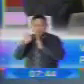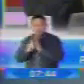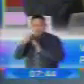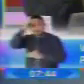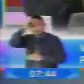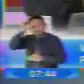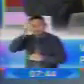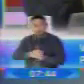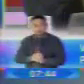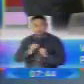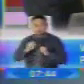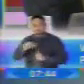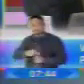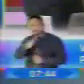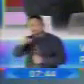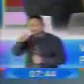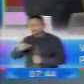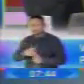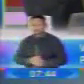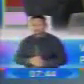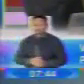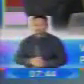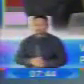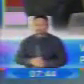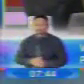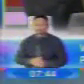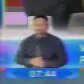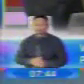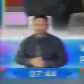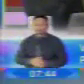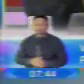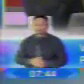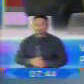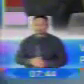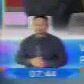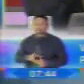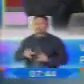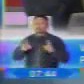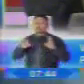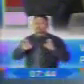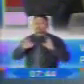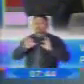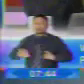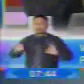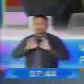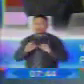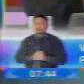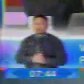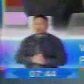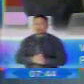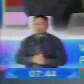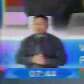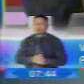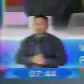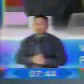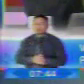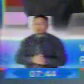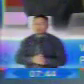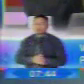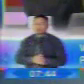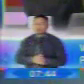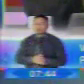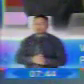da trabajo a otros. Una parte muy relevante, y quiero hablarte de esto, Roberto, tiene que ver con los